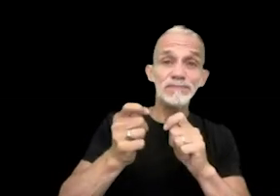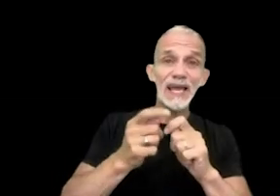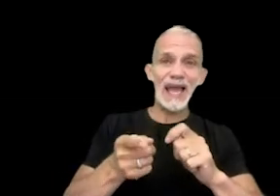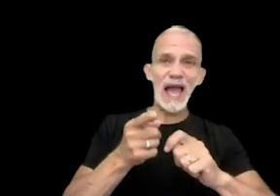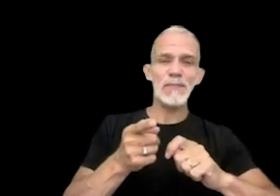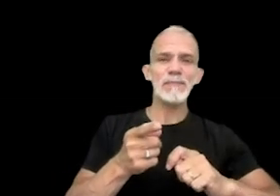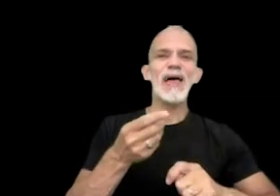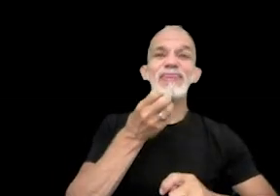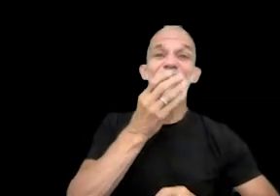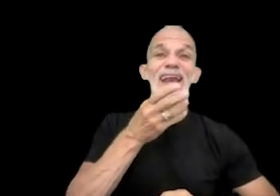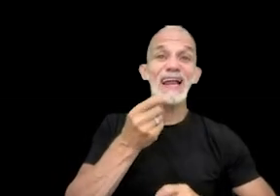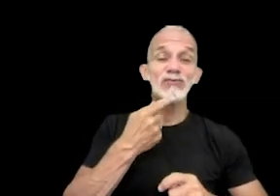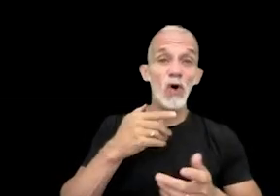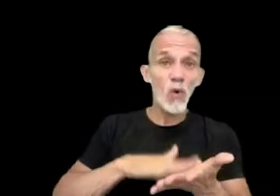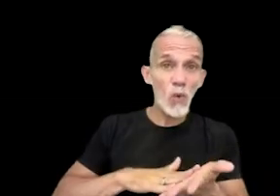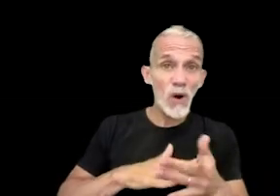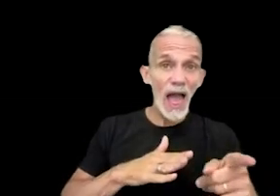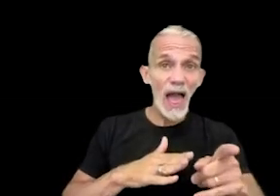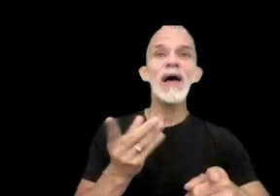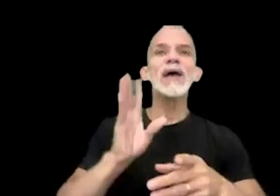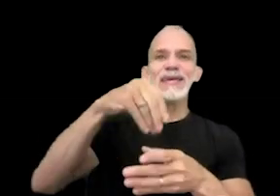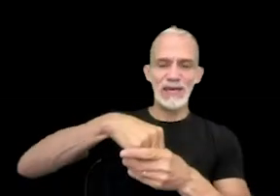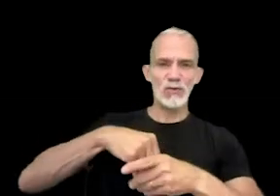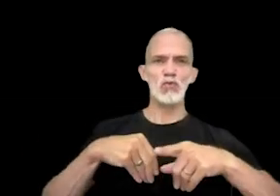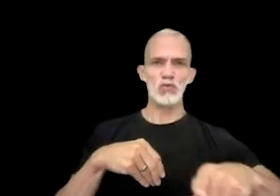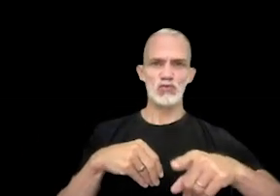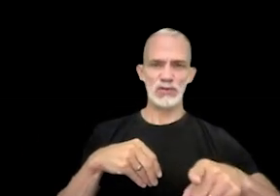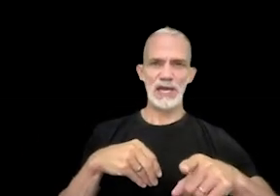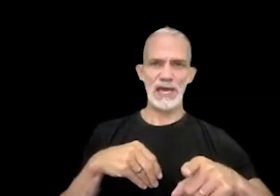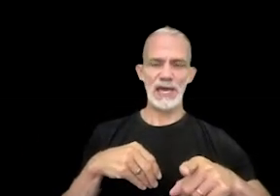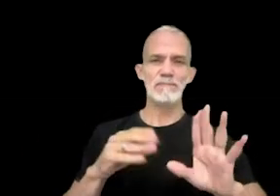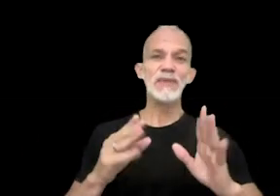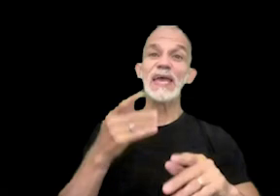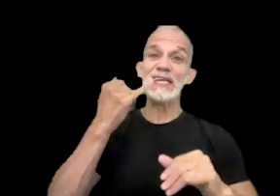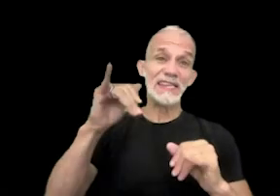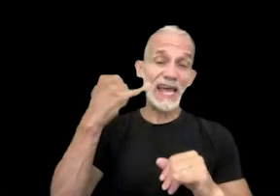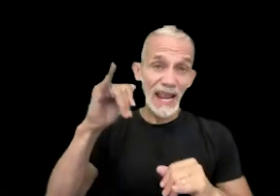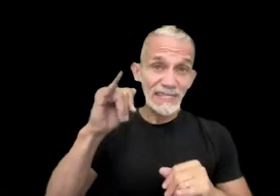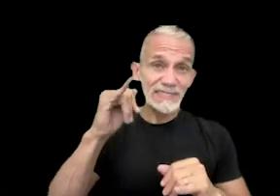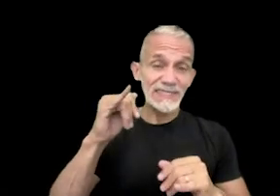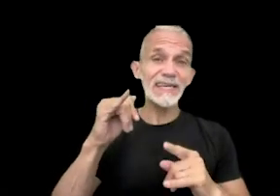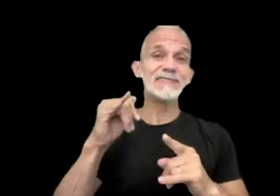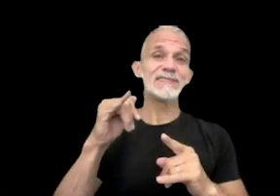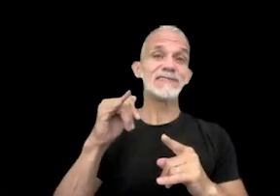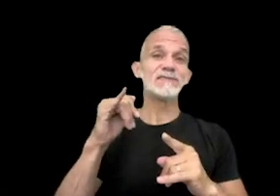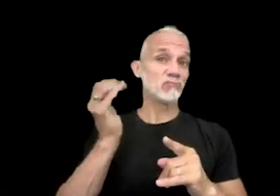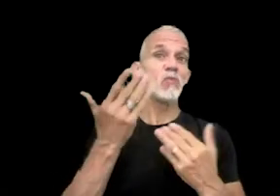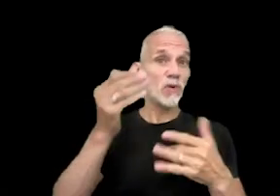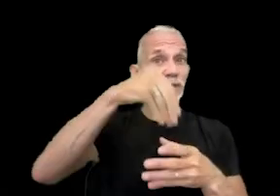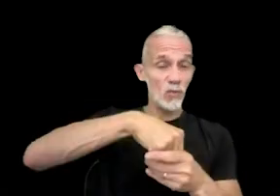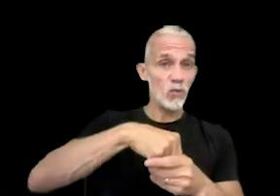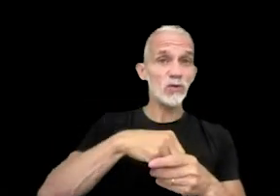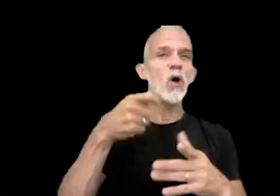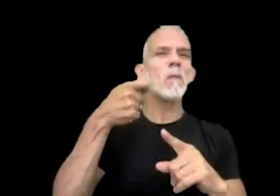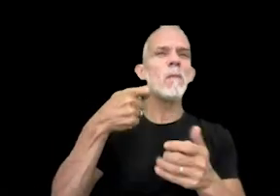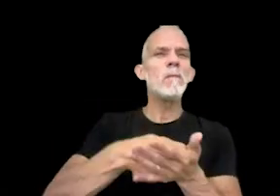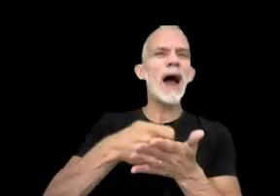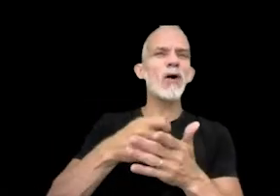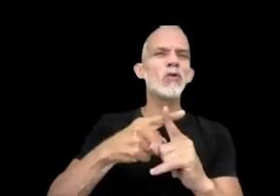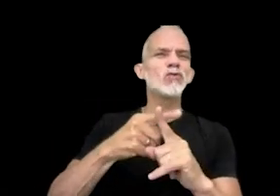declaración jurada, lo pueden incluir los intereses, ¿sí? Y los pagos a